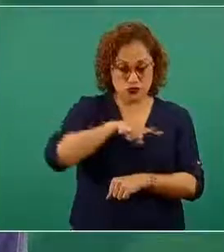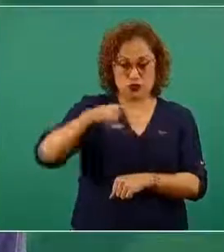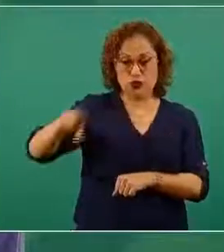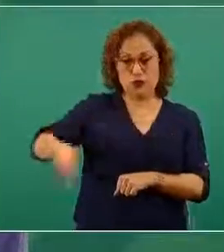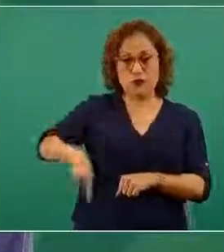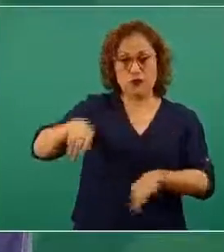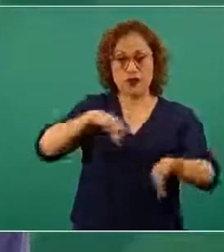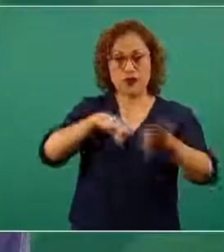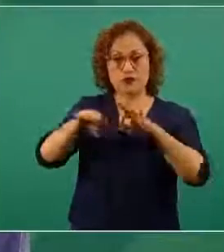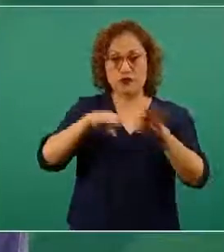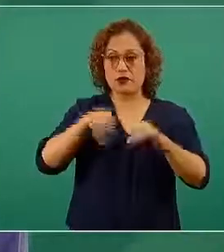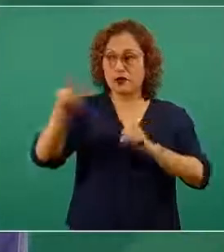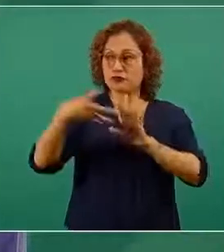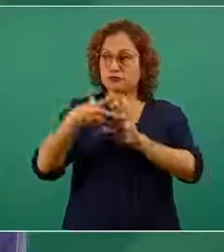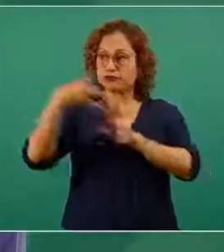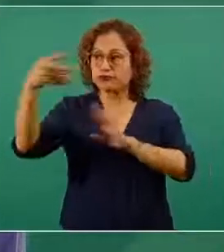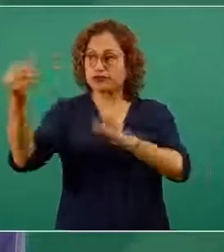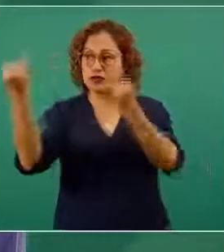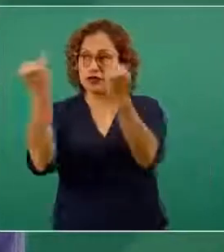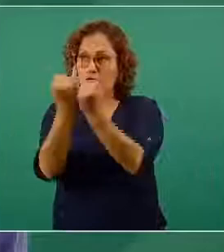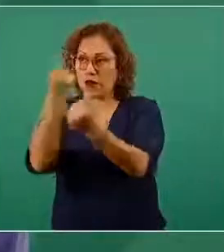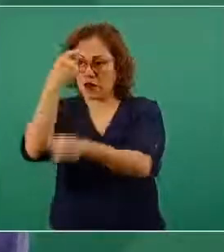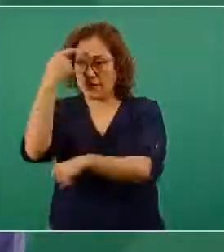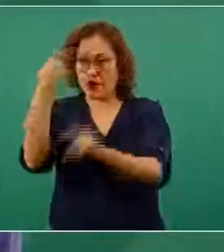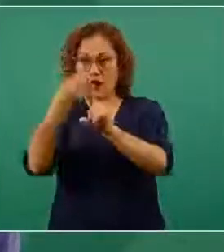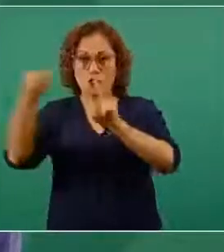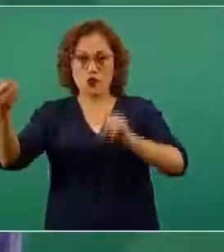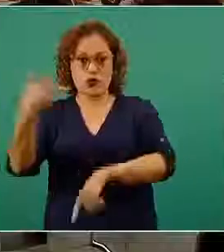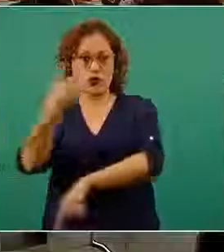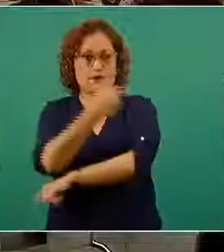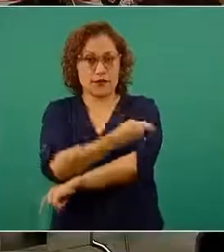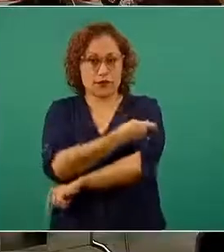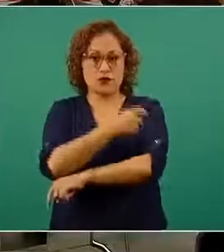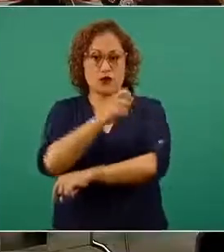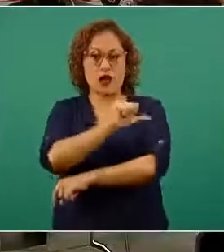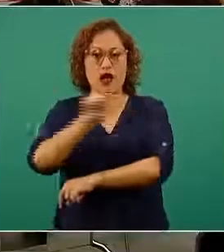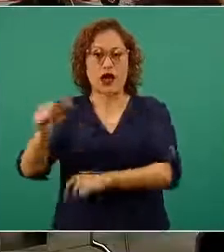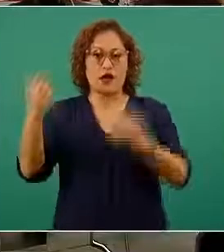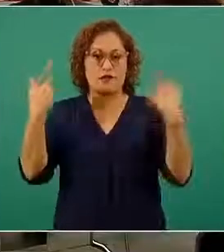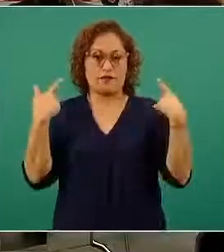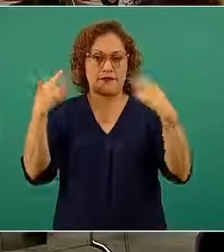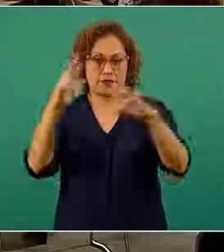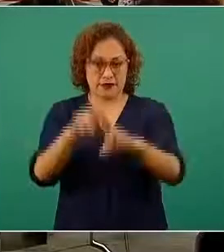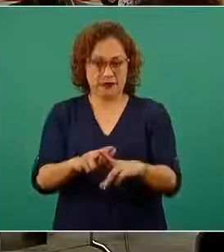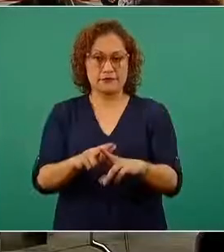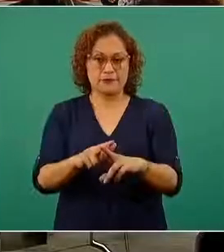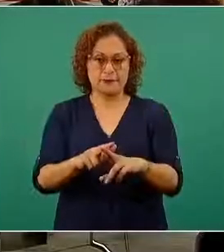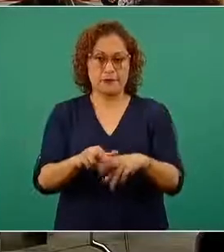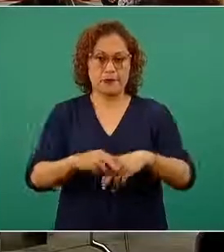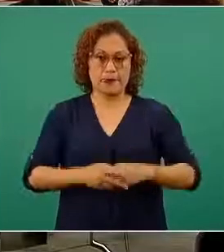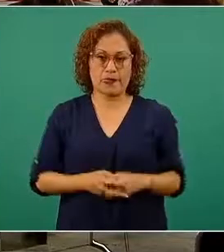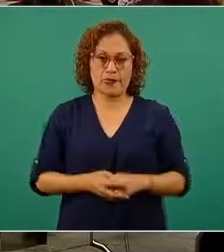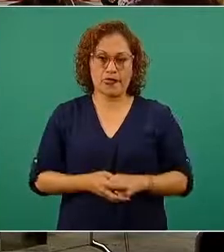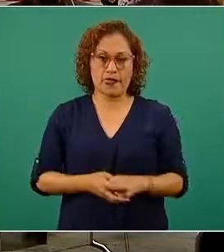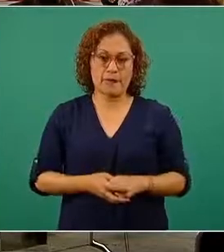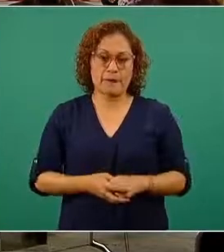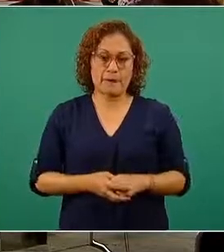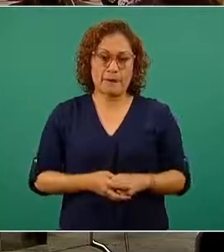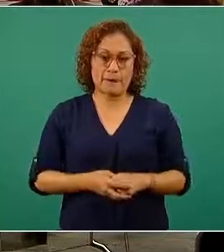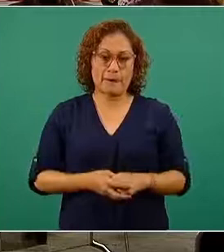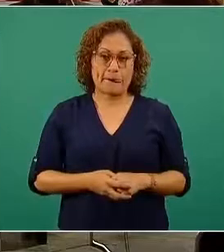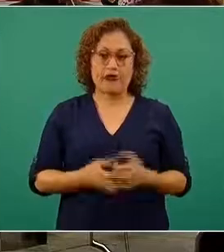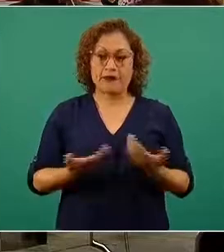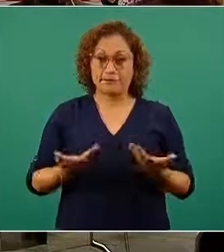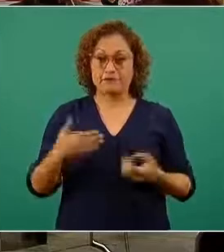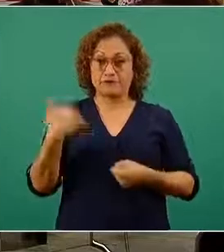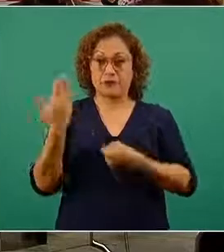gubernamental para garantizar el acceso a la vacuna, ahora en personal educativo. Y seguirá también cuando estemos en la